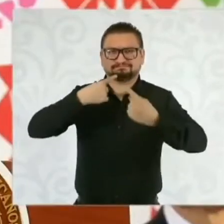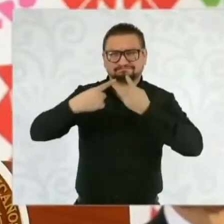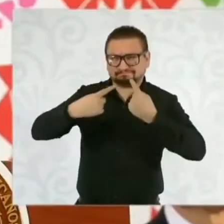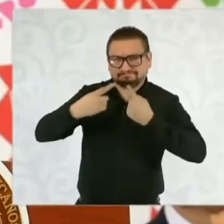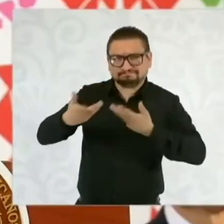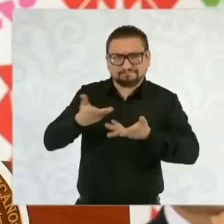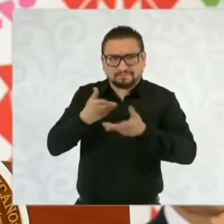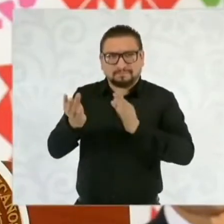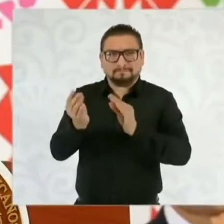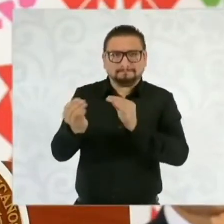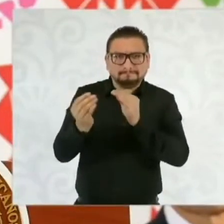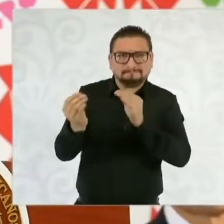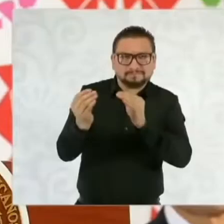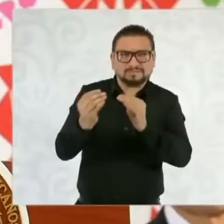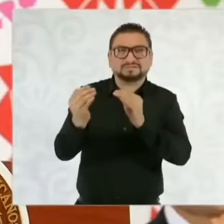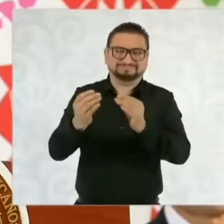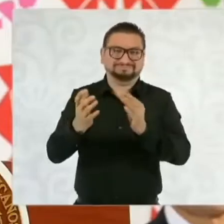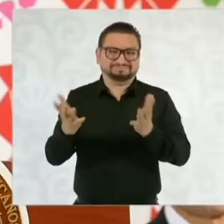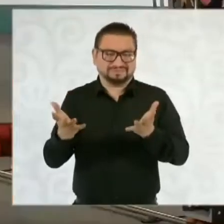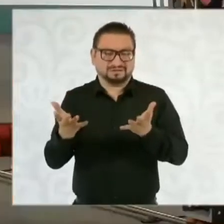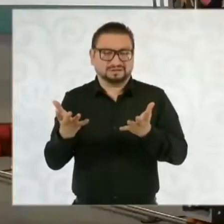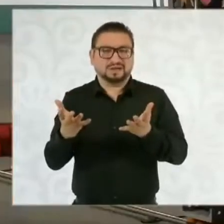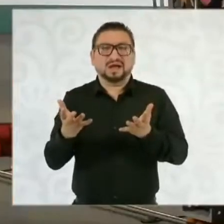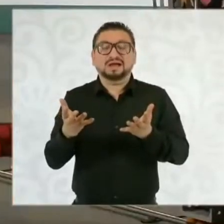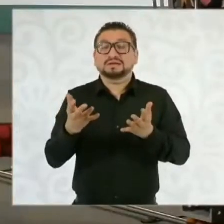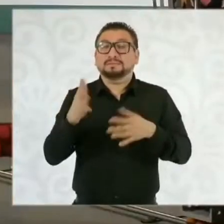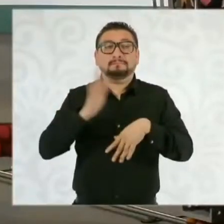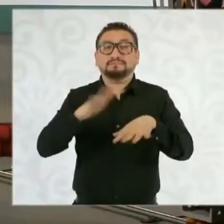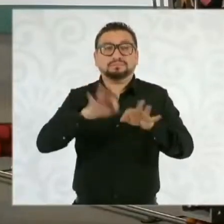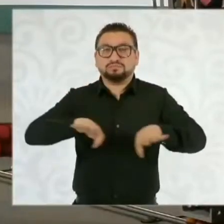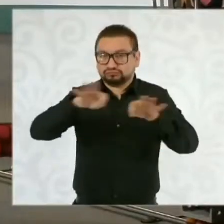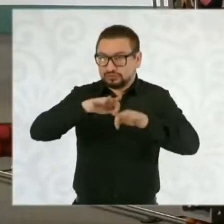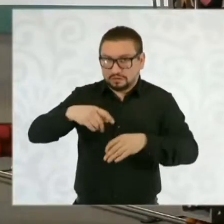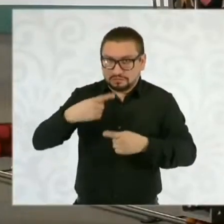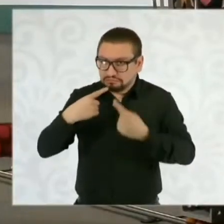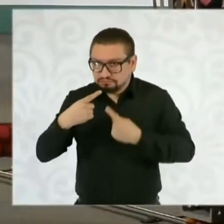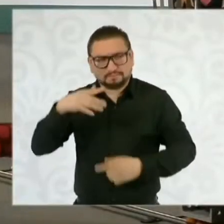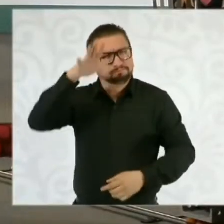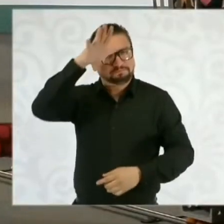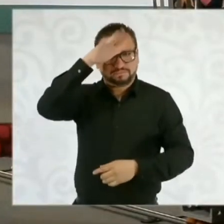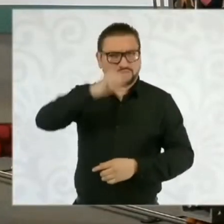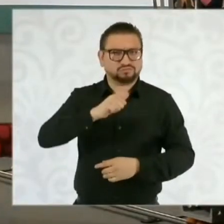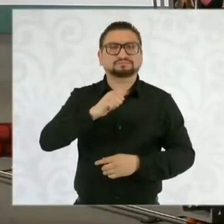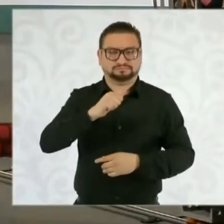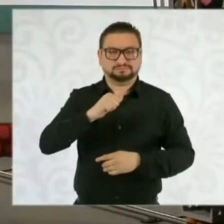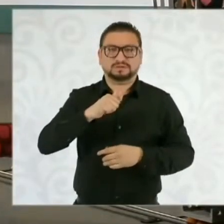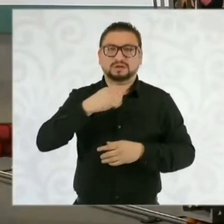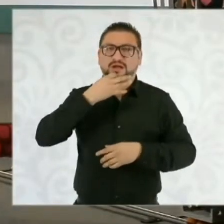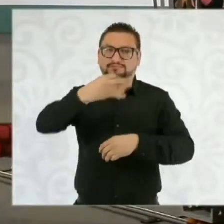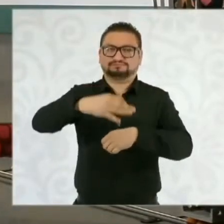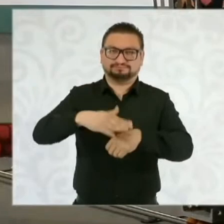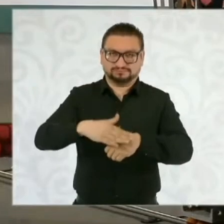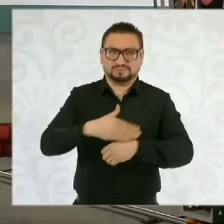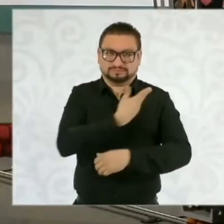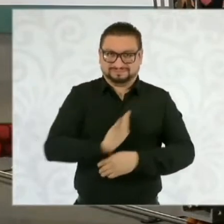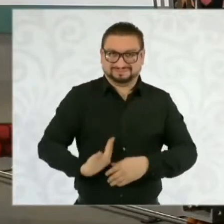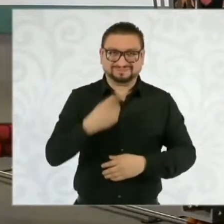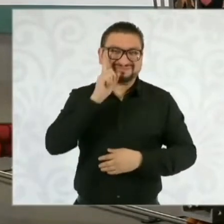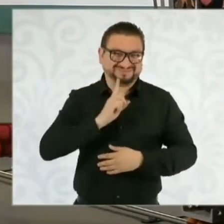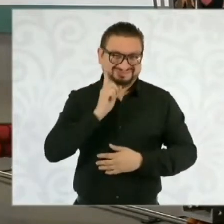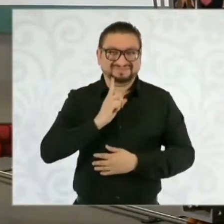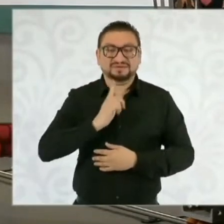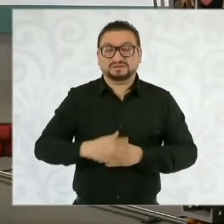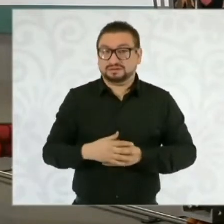diálogo, también debate, pero sobre todo de acuerdos. Comentarle, Presidenta, que justamente